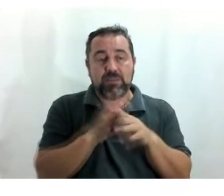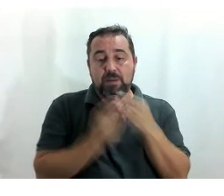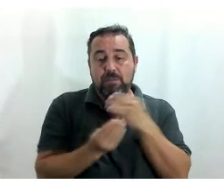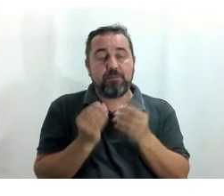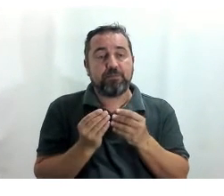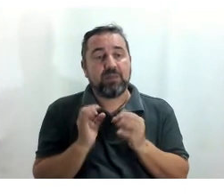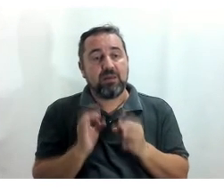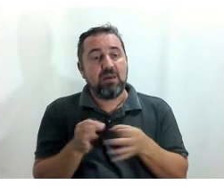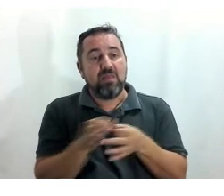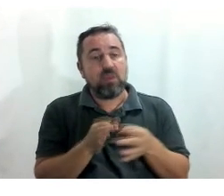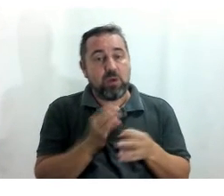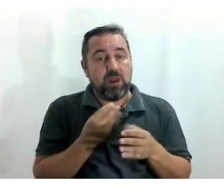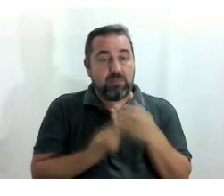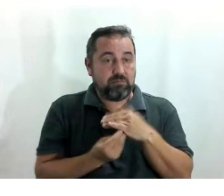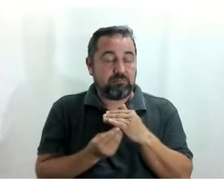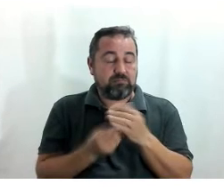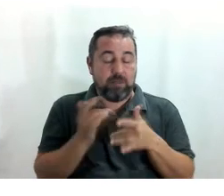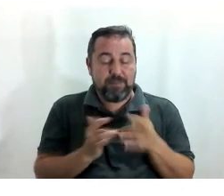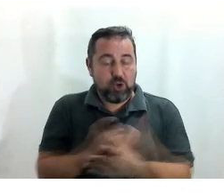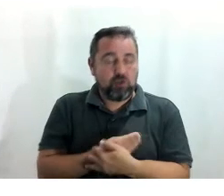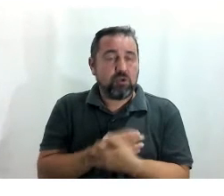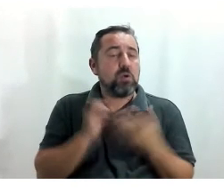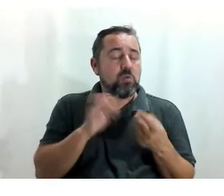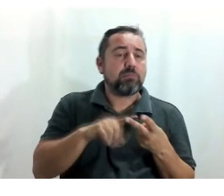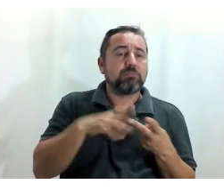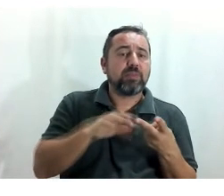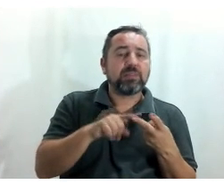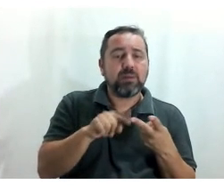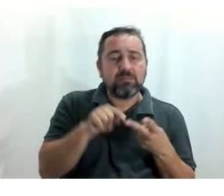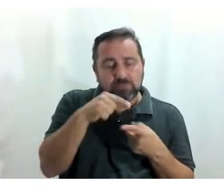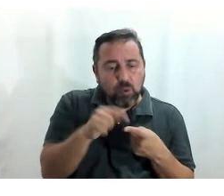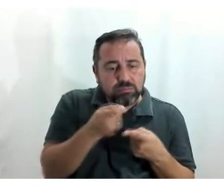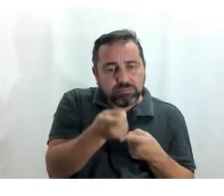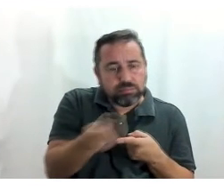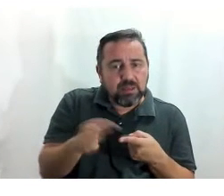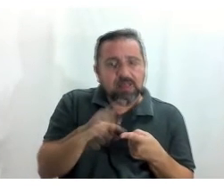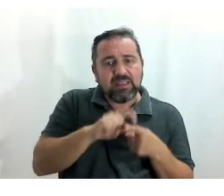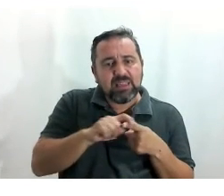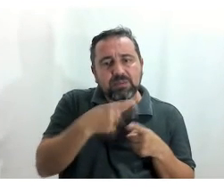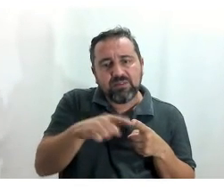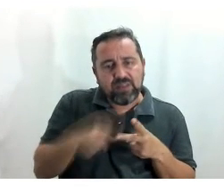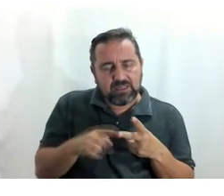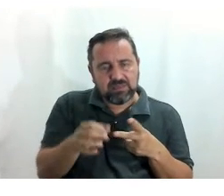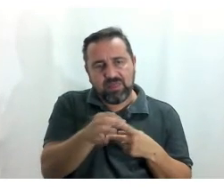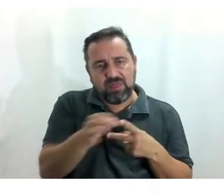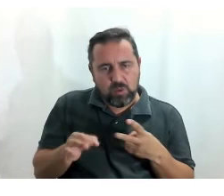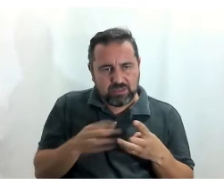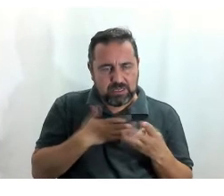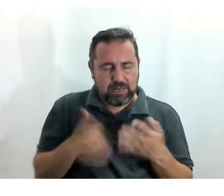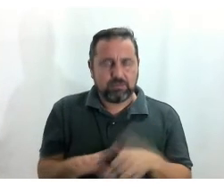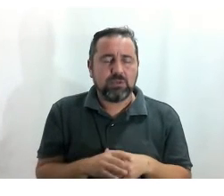célula embrionaria podemos diferenciarla a los diferentes tipos de células especializadas que queramos.